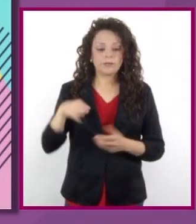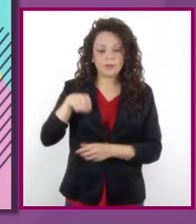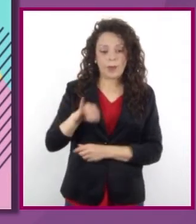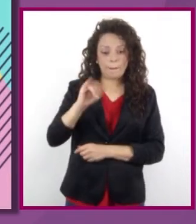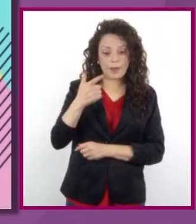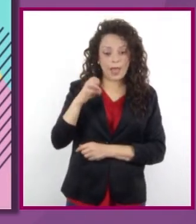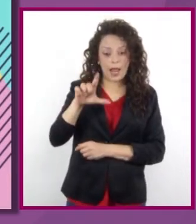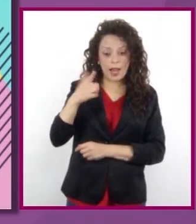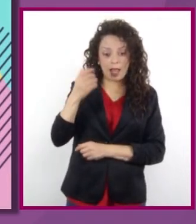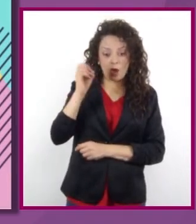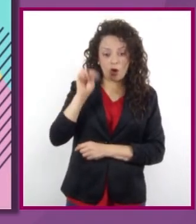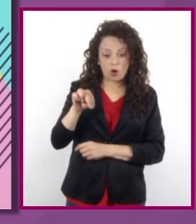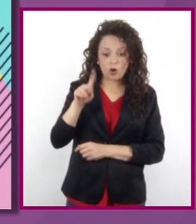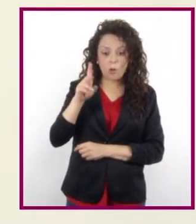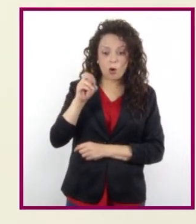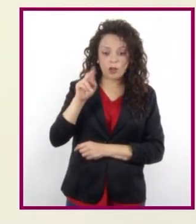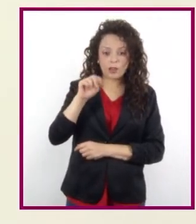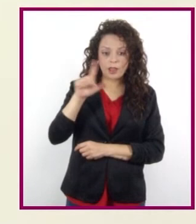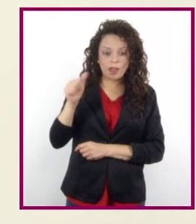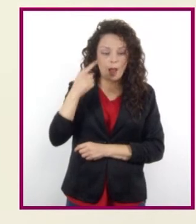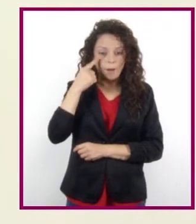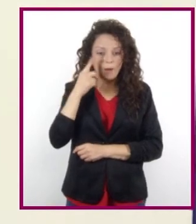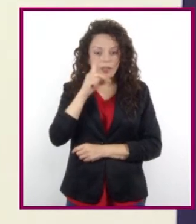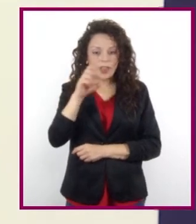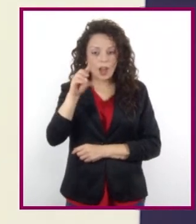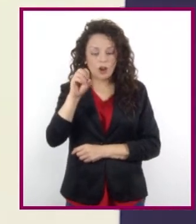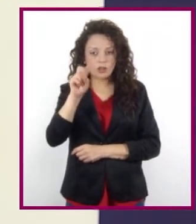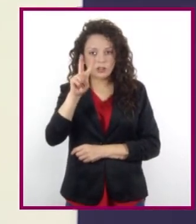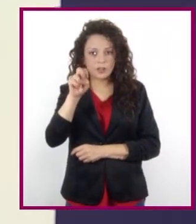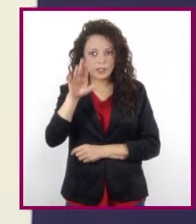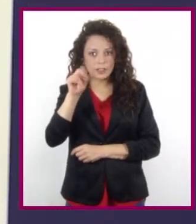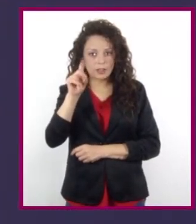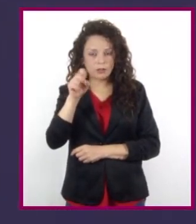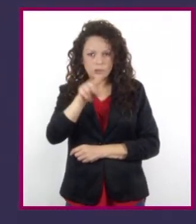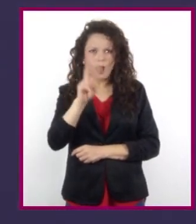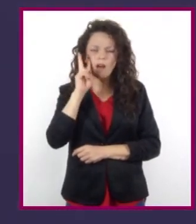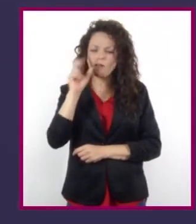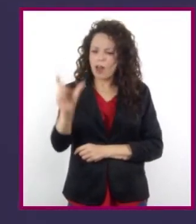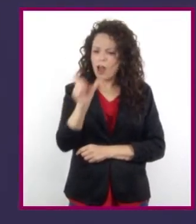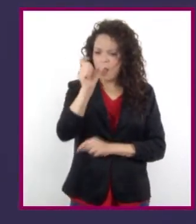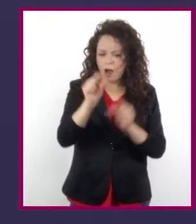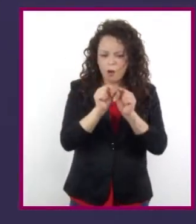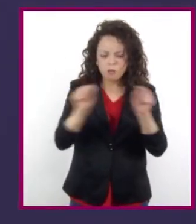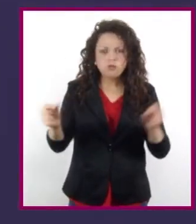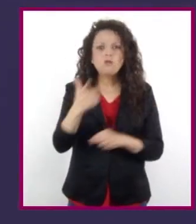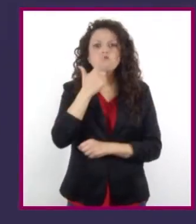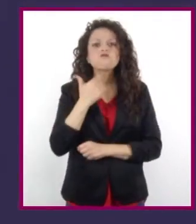Portilla, Visión de los vencidos. ¿Notaron que la palabra en rojo es el referente